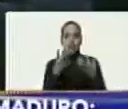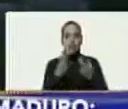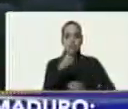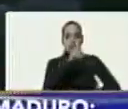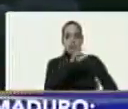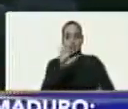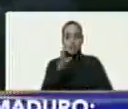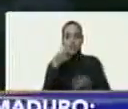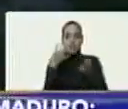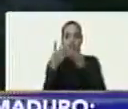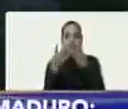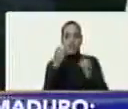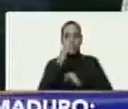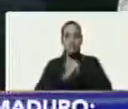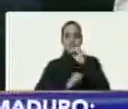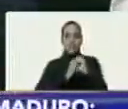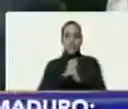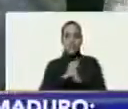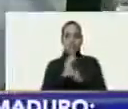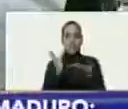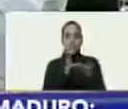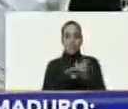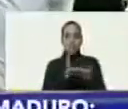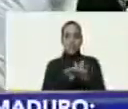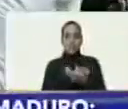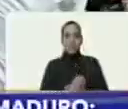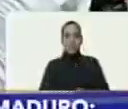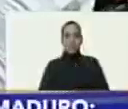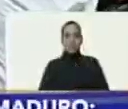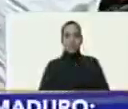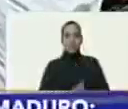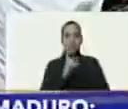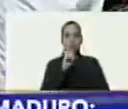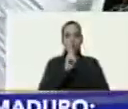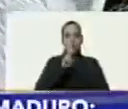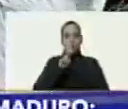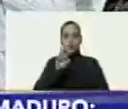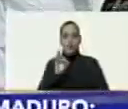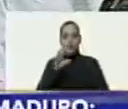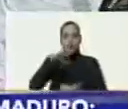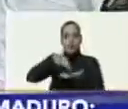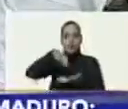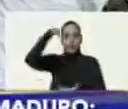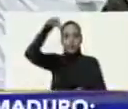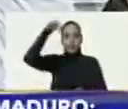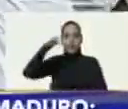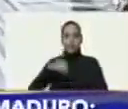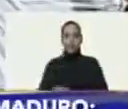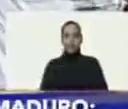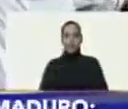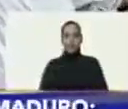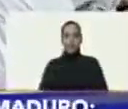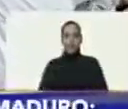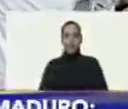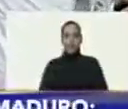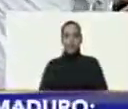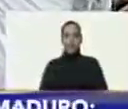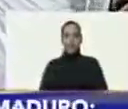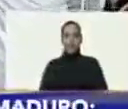15ª Feria Internacional del Libro. A la cuenta de tres. ¿Cómo se cuenta tres en chino?